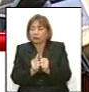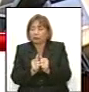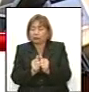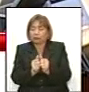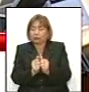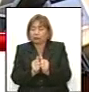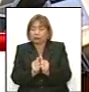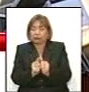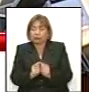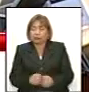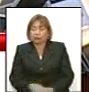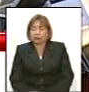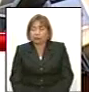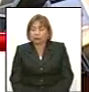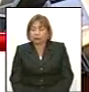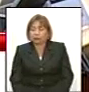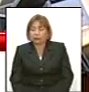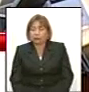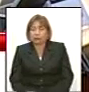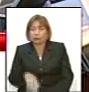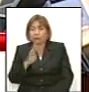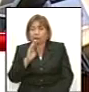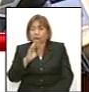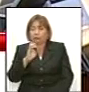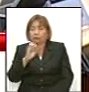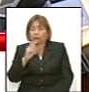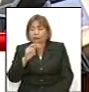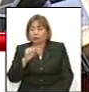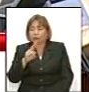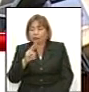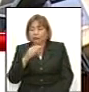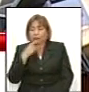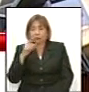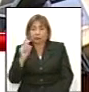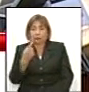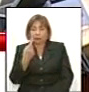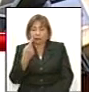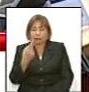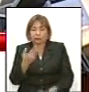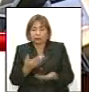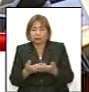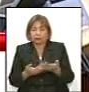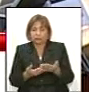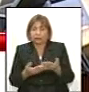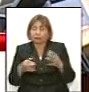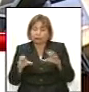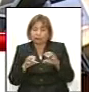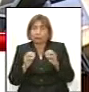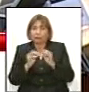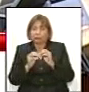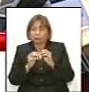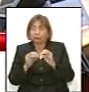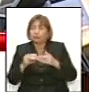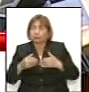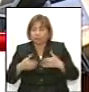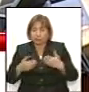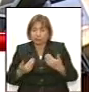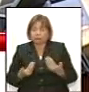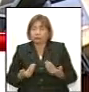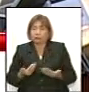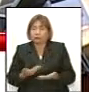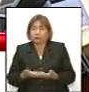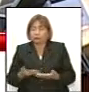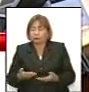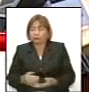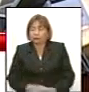Comisión Bicentenario de Ancash, que como le digo ha sido una de las primeras comisiones que ya se formó y que podemos también mantenerla informada